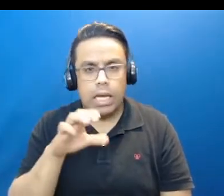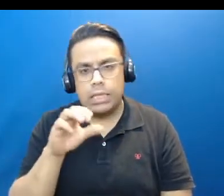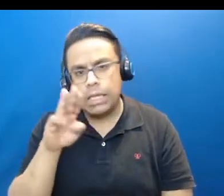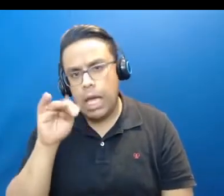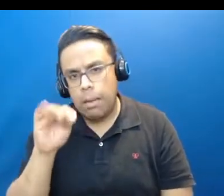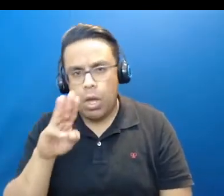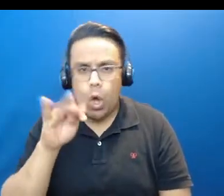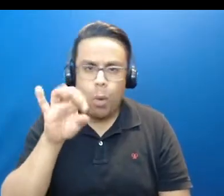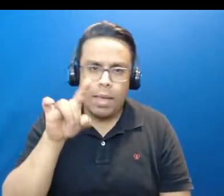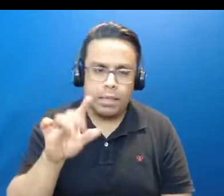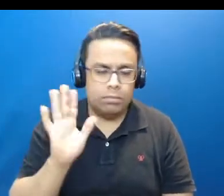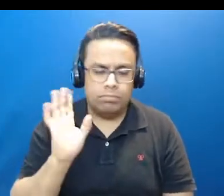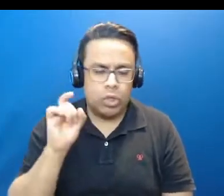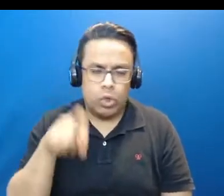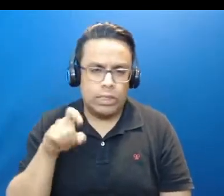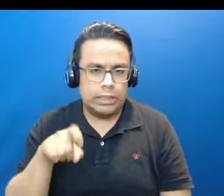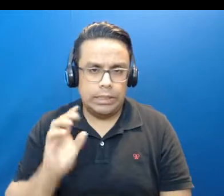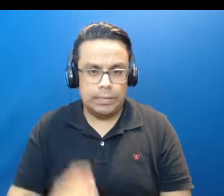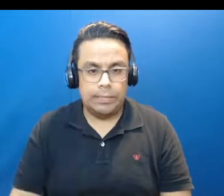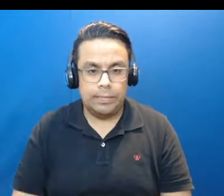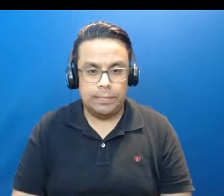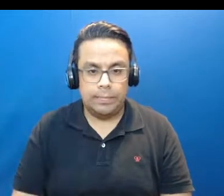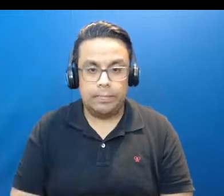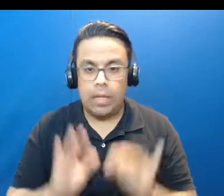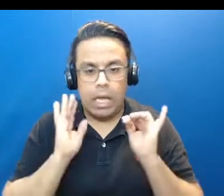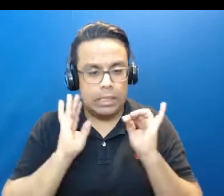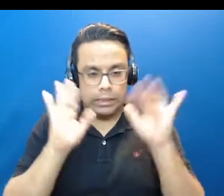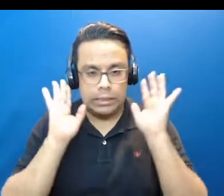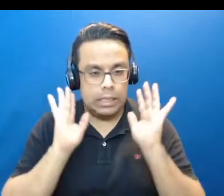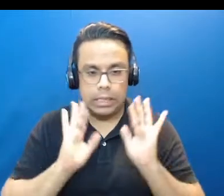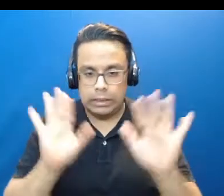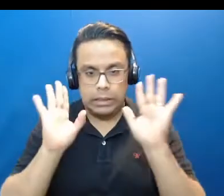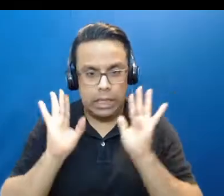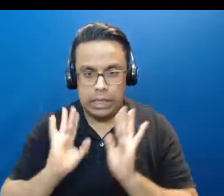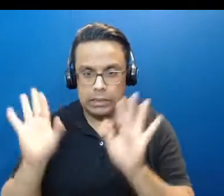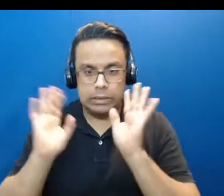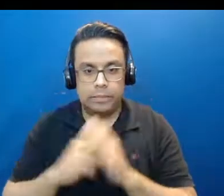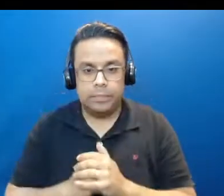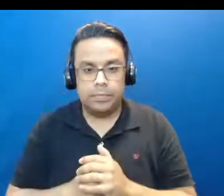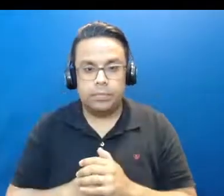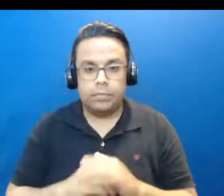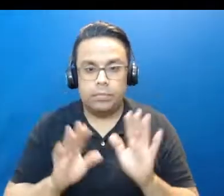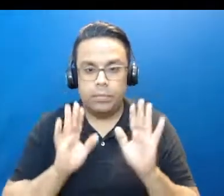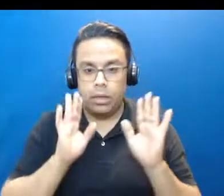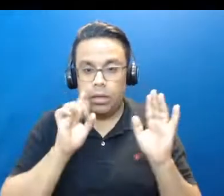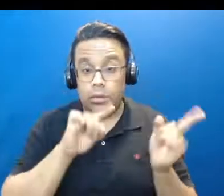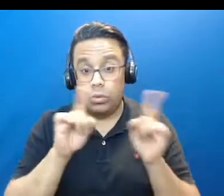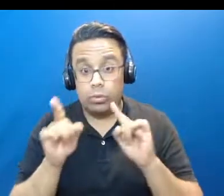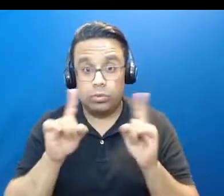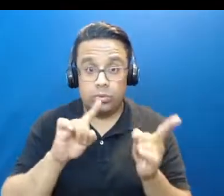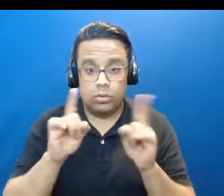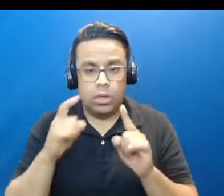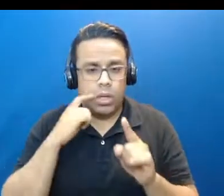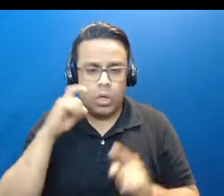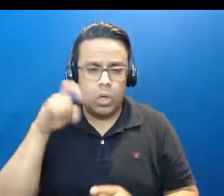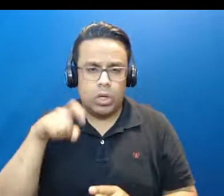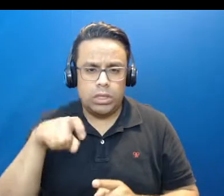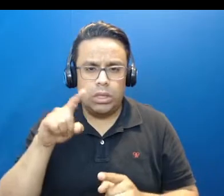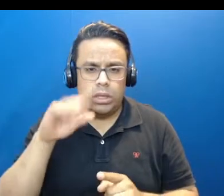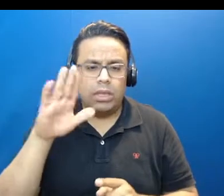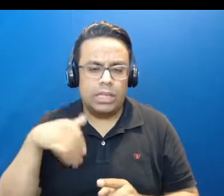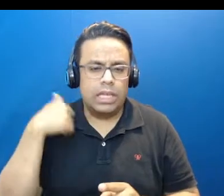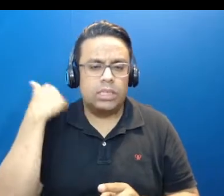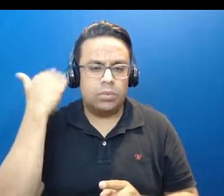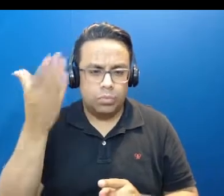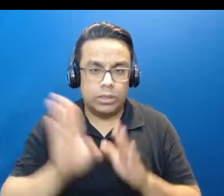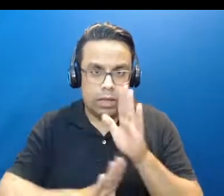Voy a dejar eso por defecto, este también. Y las unidades alternativas y de tolerancias las voy a dejar porque no hacen parte de este curso. Dejémoslo para un nivel